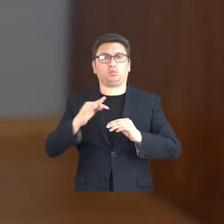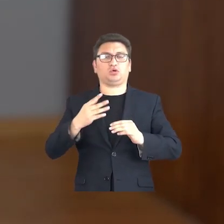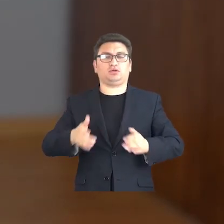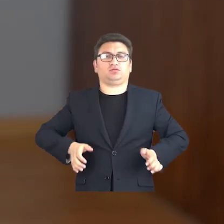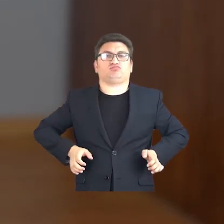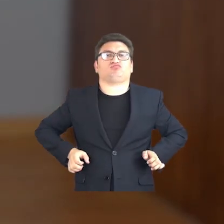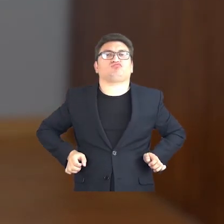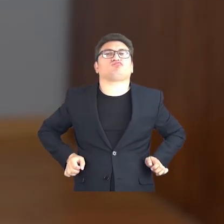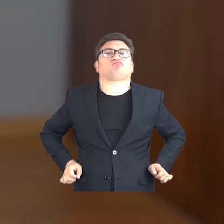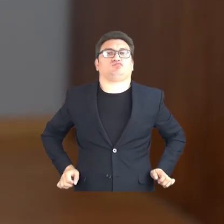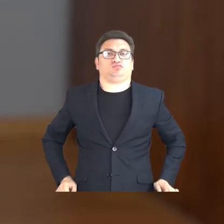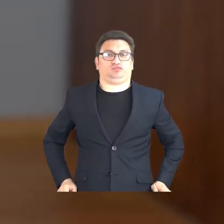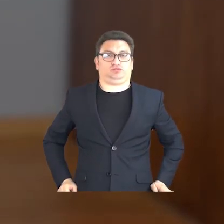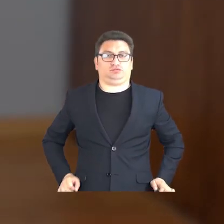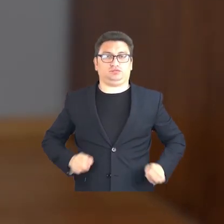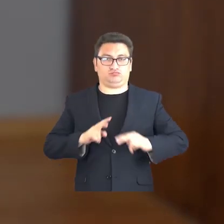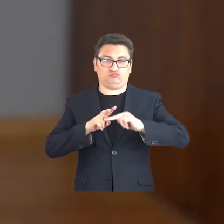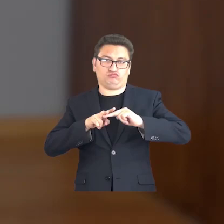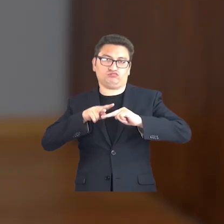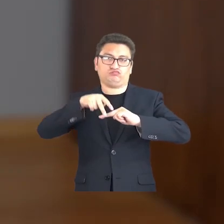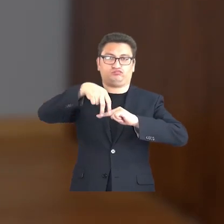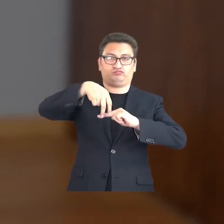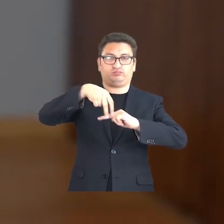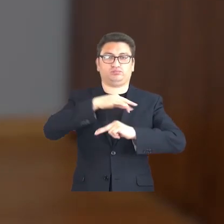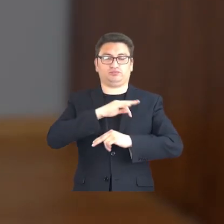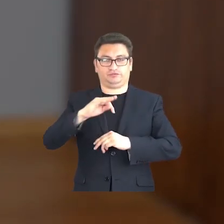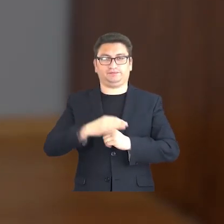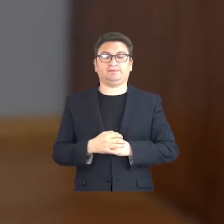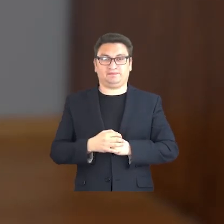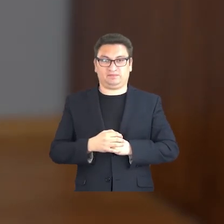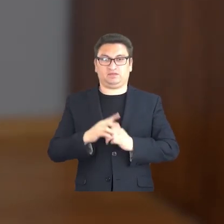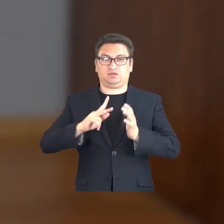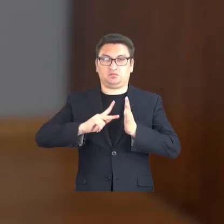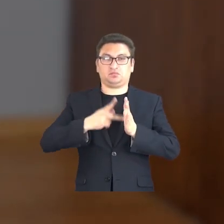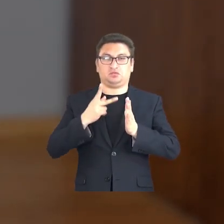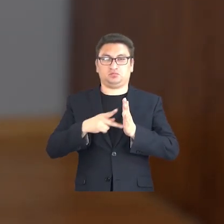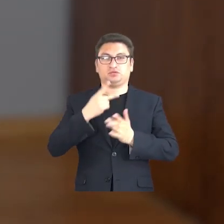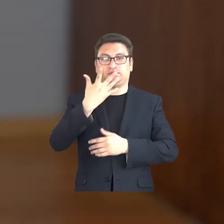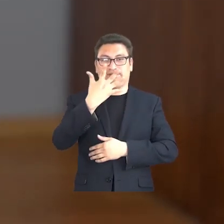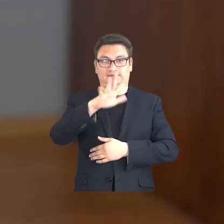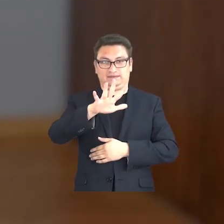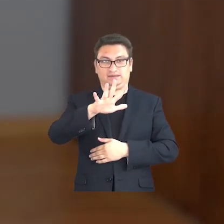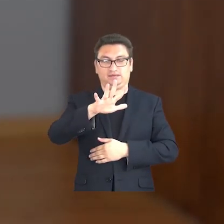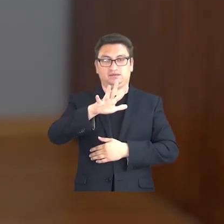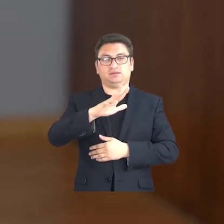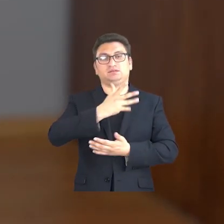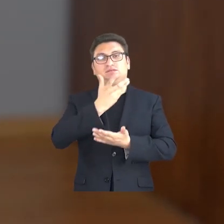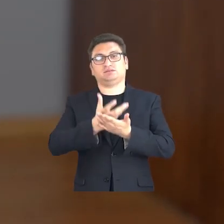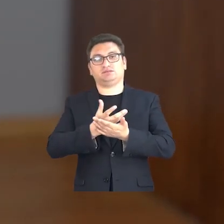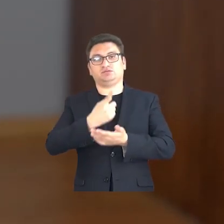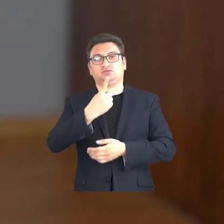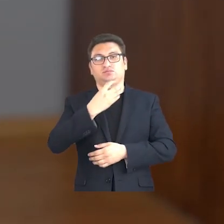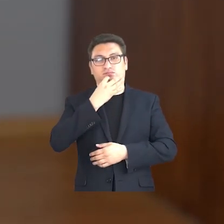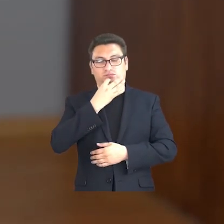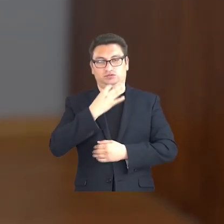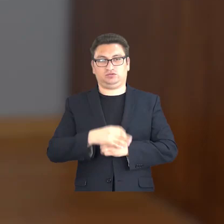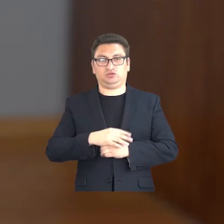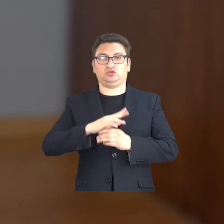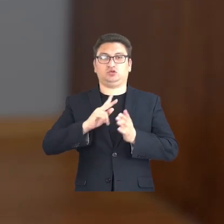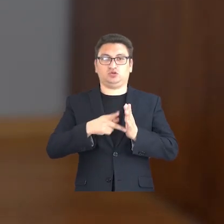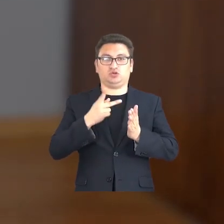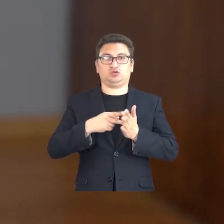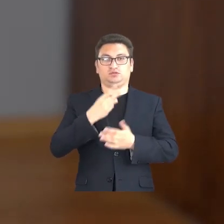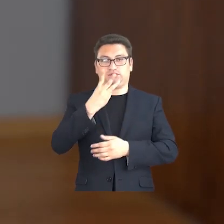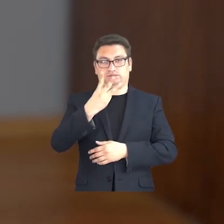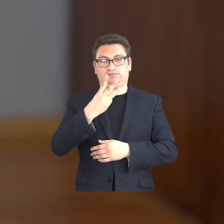puedes empujarte de la silla usando los brazos. Realiza 10 repeticiones del movimiento y descansa un minuto.